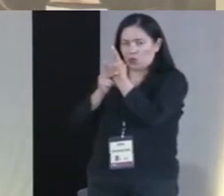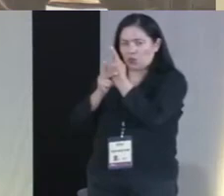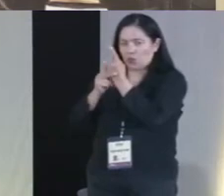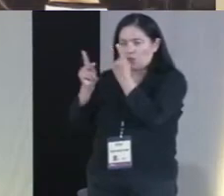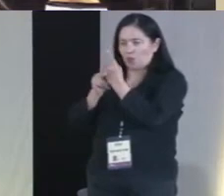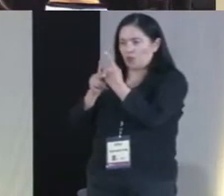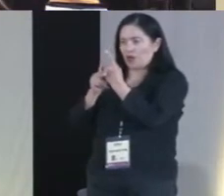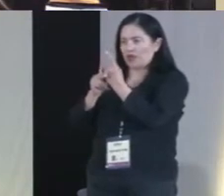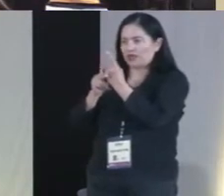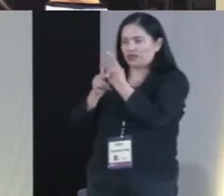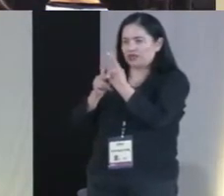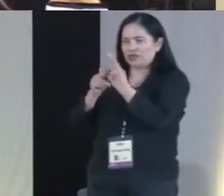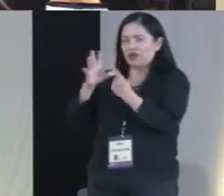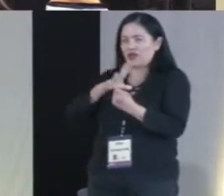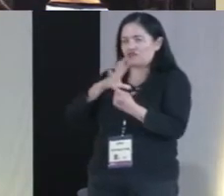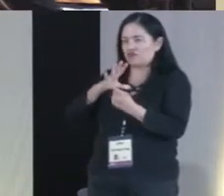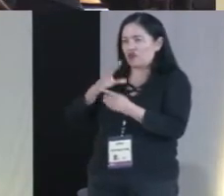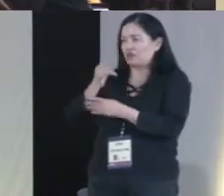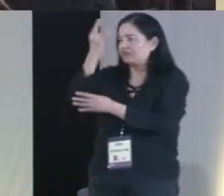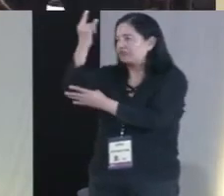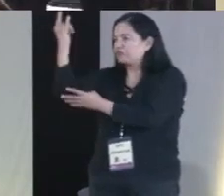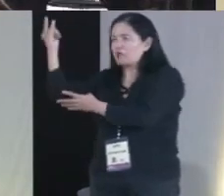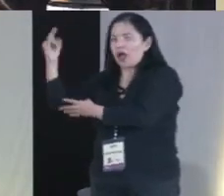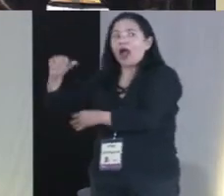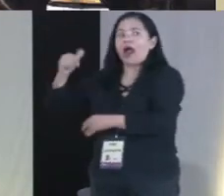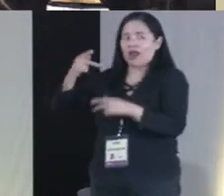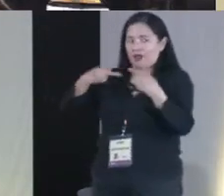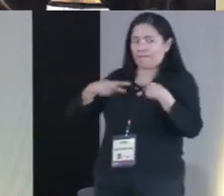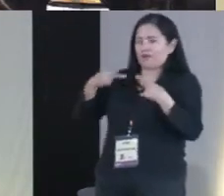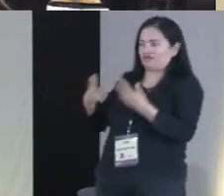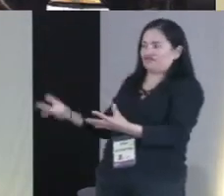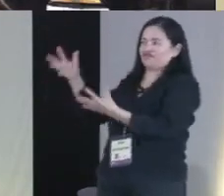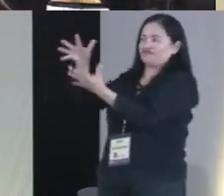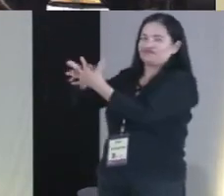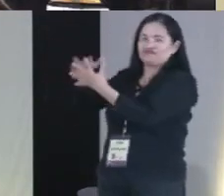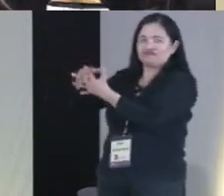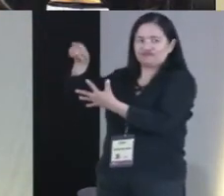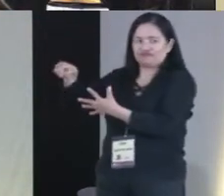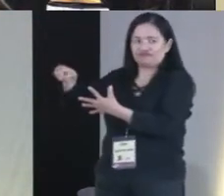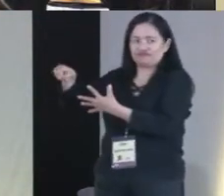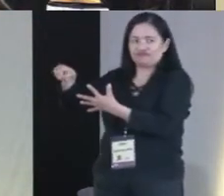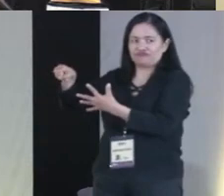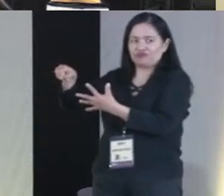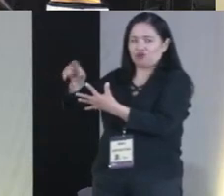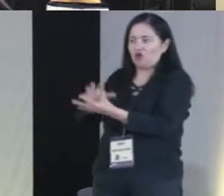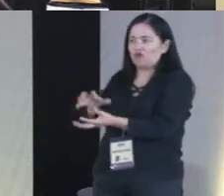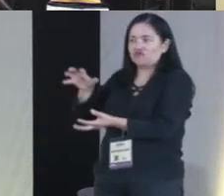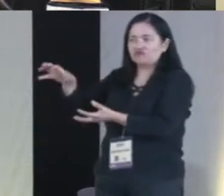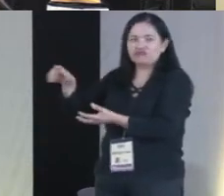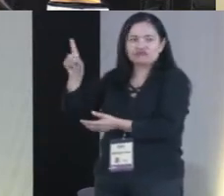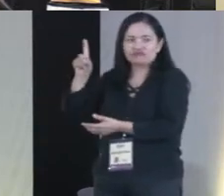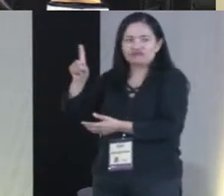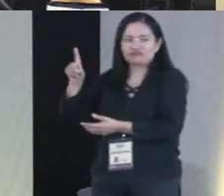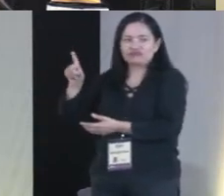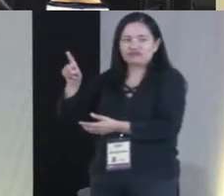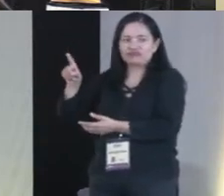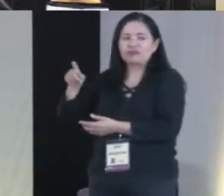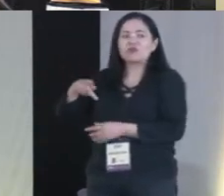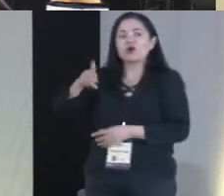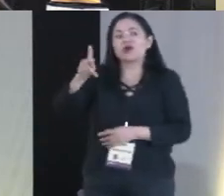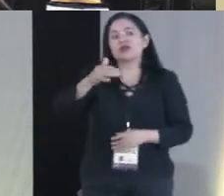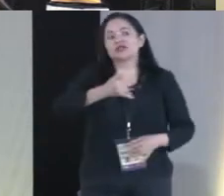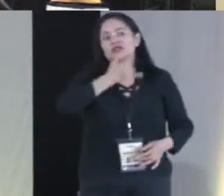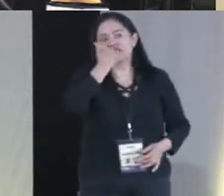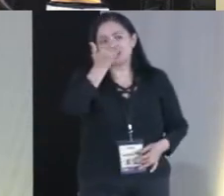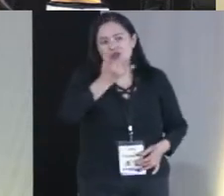levantar una estatua al sujeto que encabeza una invasión. Bueno, pues se equivoca, porque